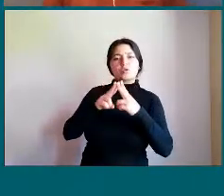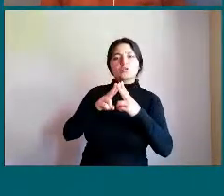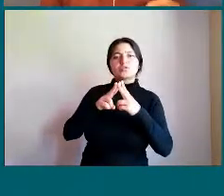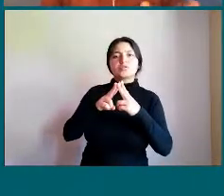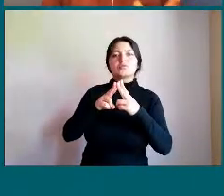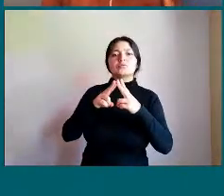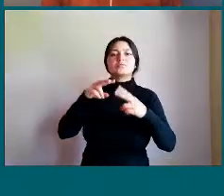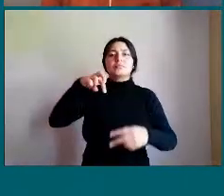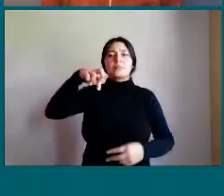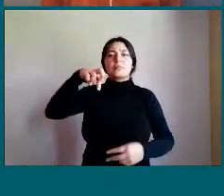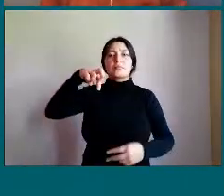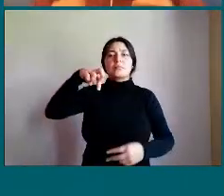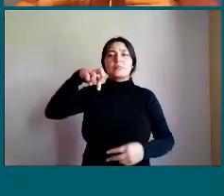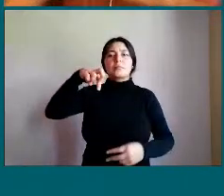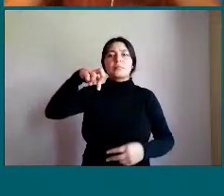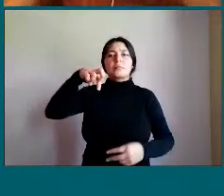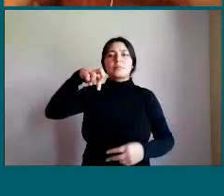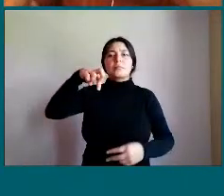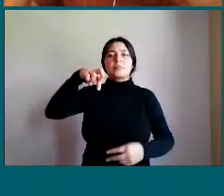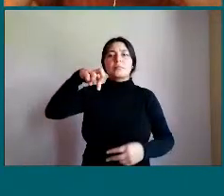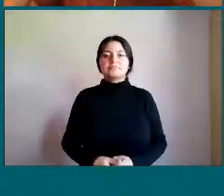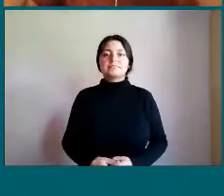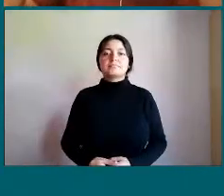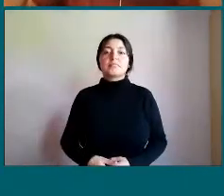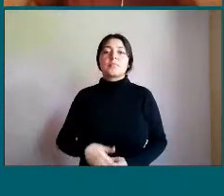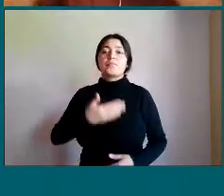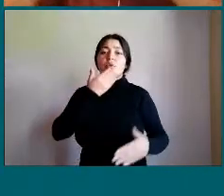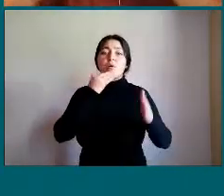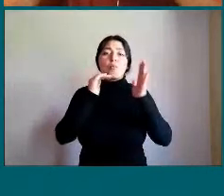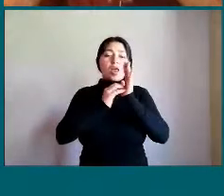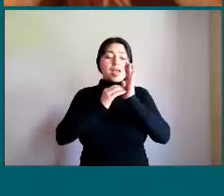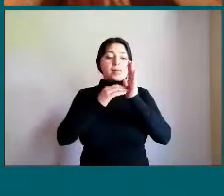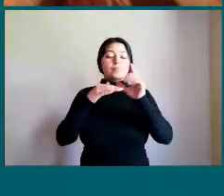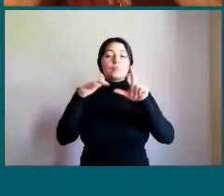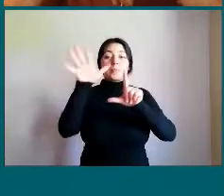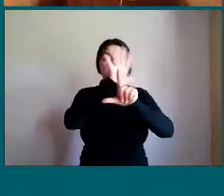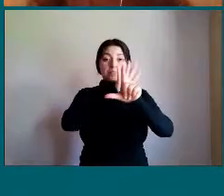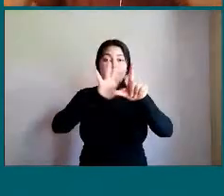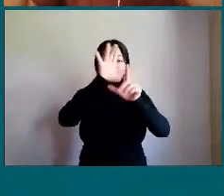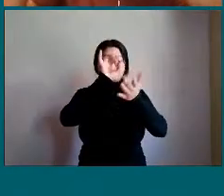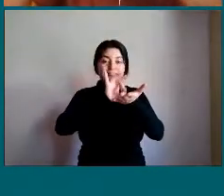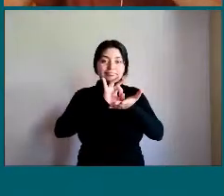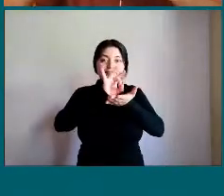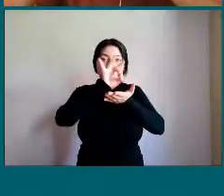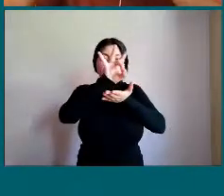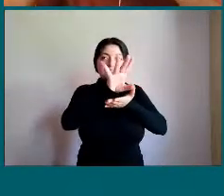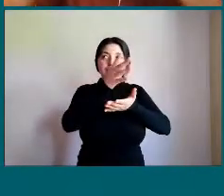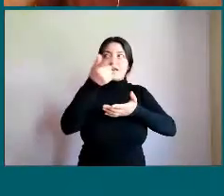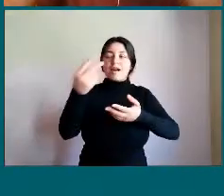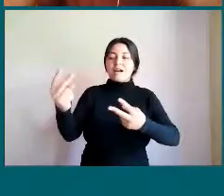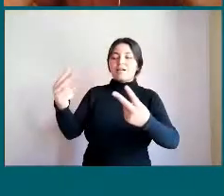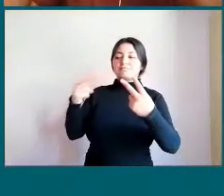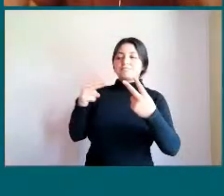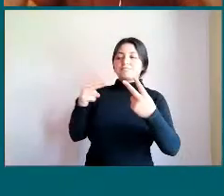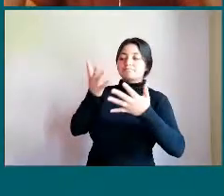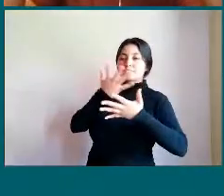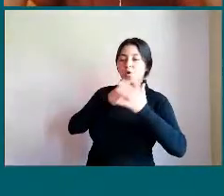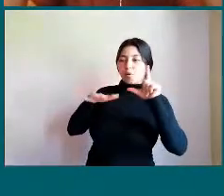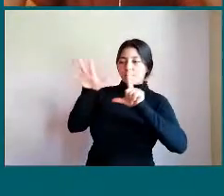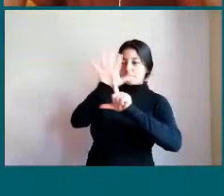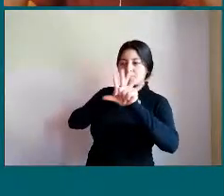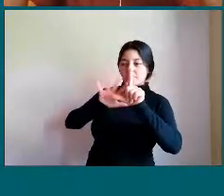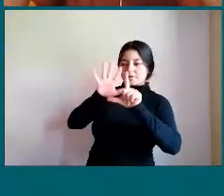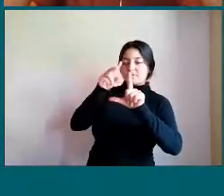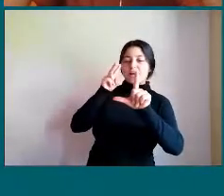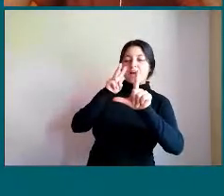Edpuzzle, que nos va a permitir, por ejemplo, cuando le compartimos un vídeo a nuestro alumnado, que lo pueda ver y meterle un